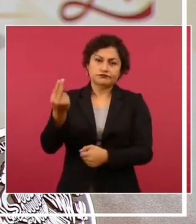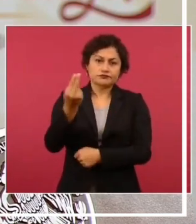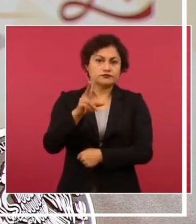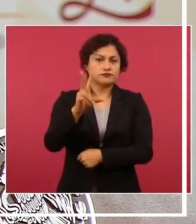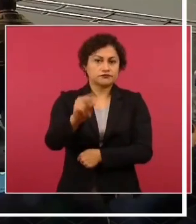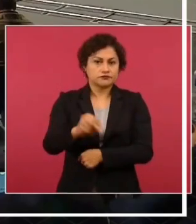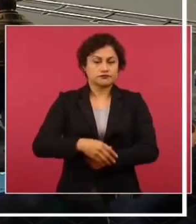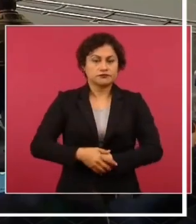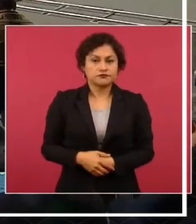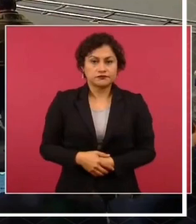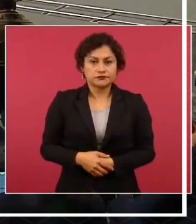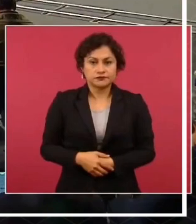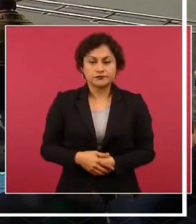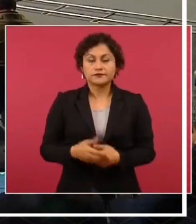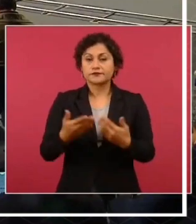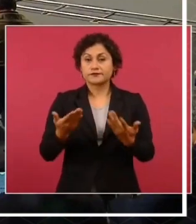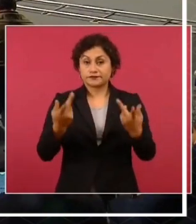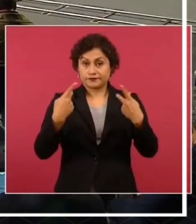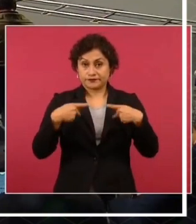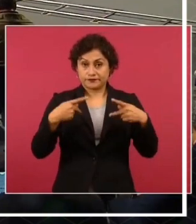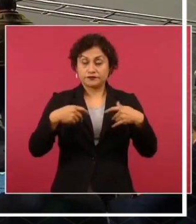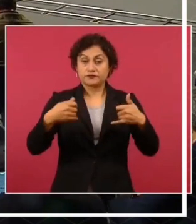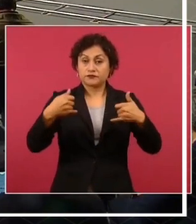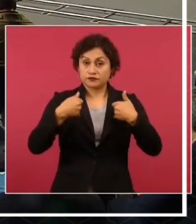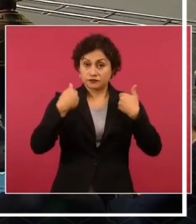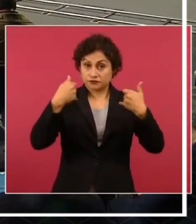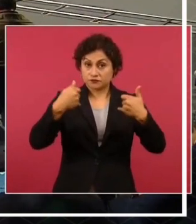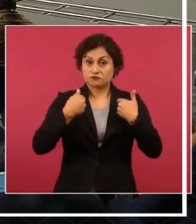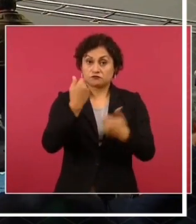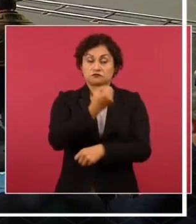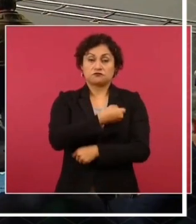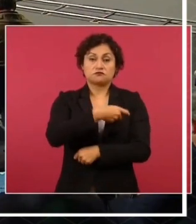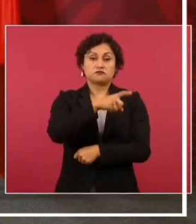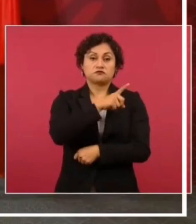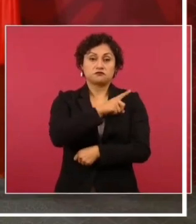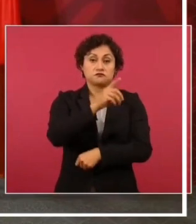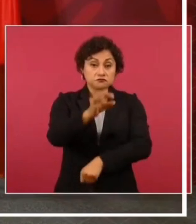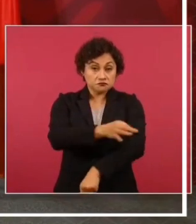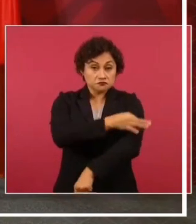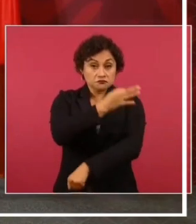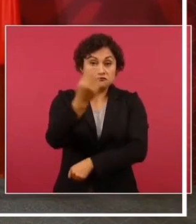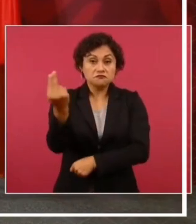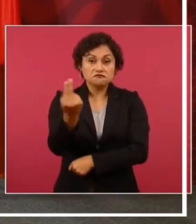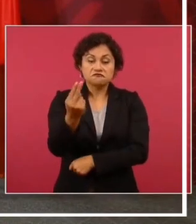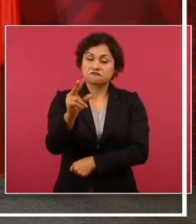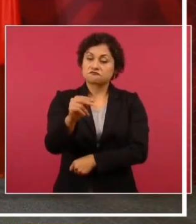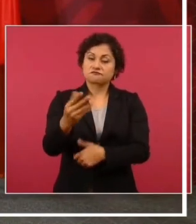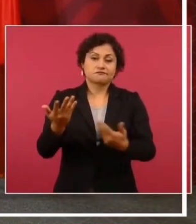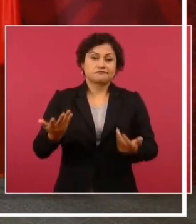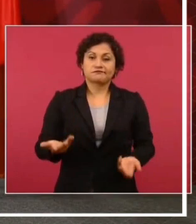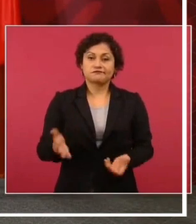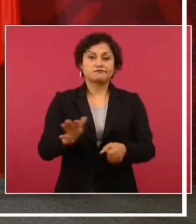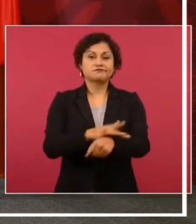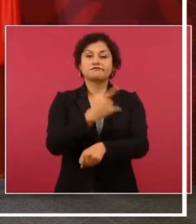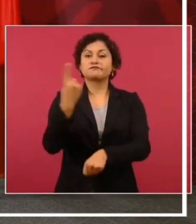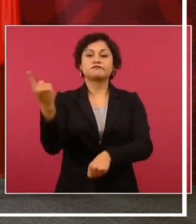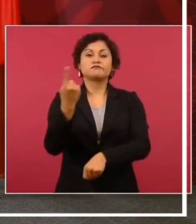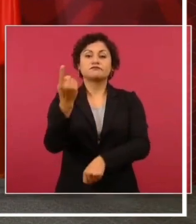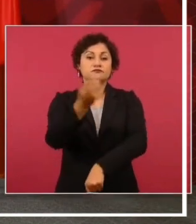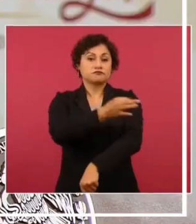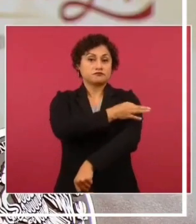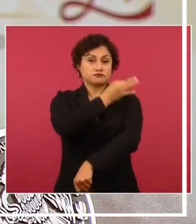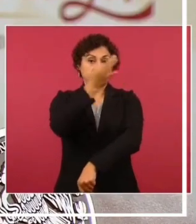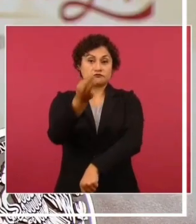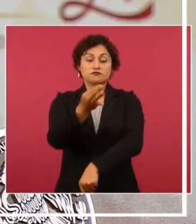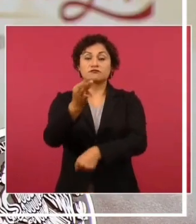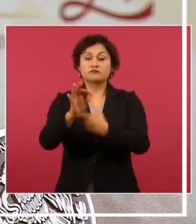que he mencionado. Las personas jóvenes saludables no hay necesidad de que se vacunen, dado que la vacuna no protege contra